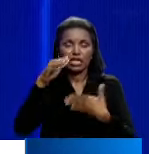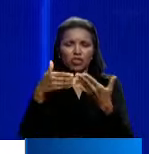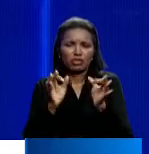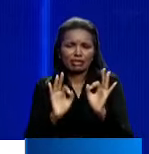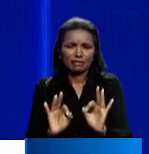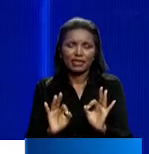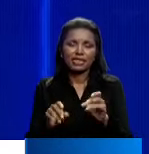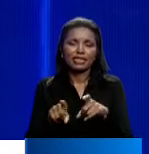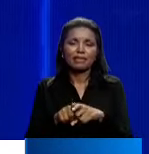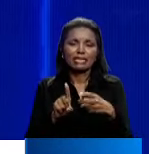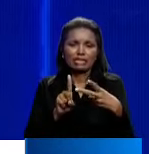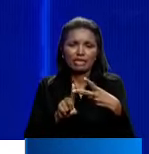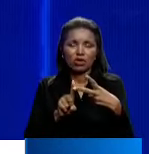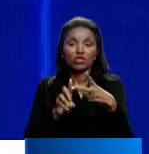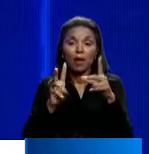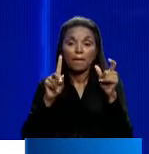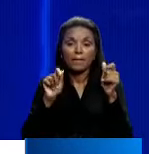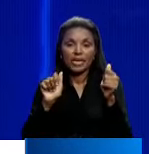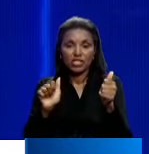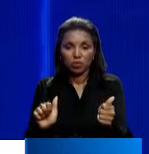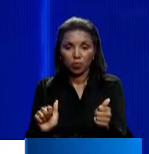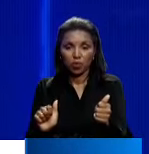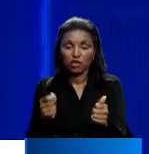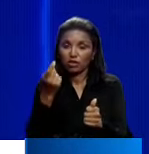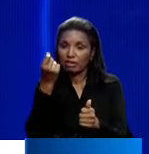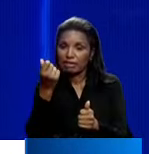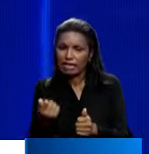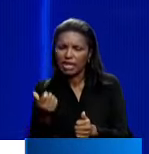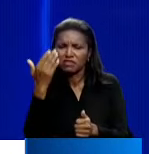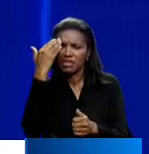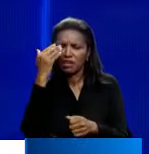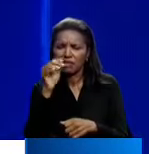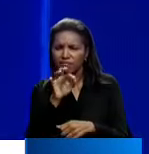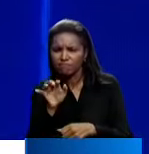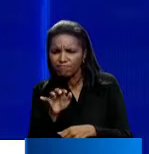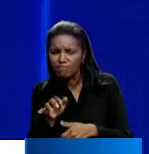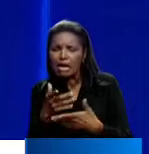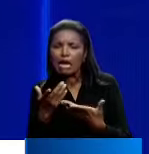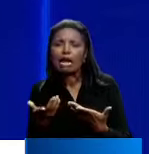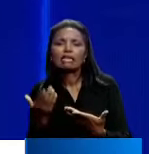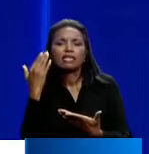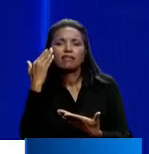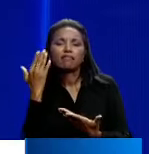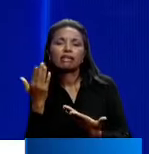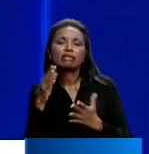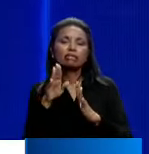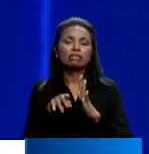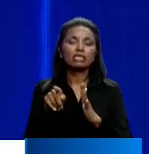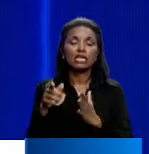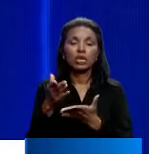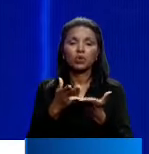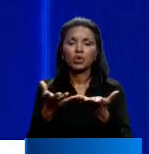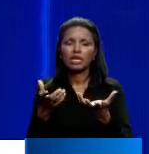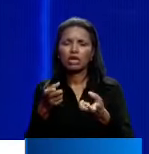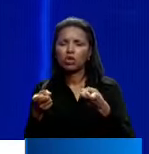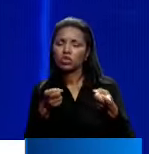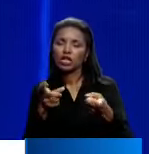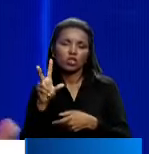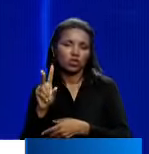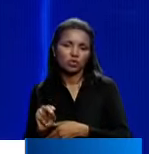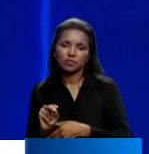un presupuesto participativo que cierre las puertas a quienes quieren